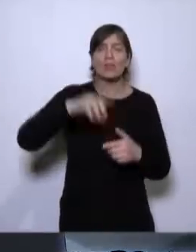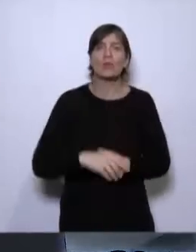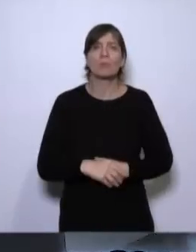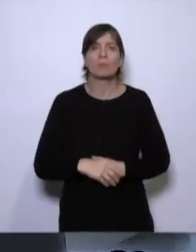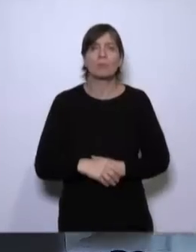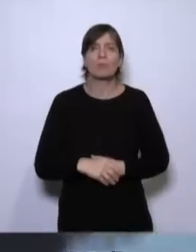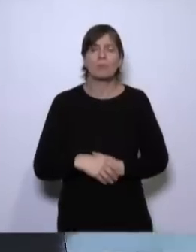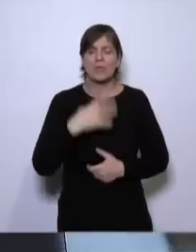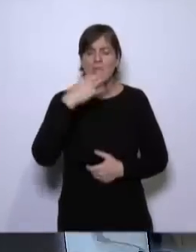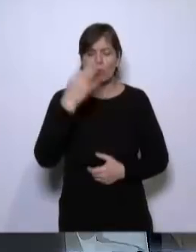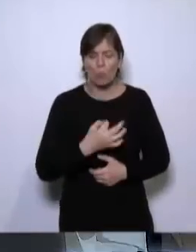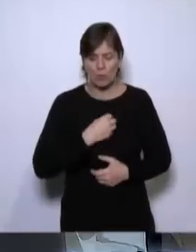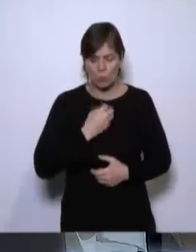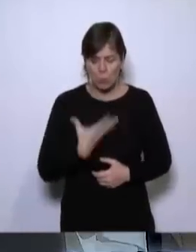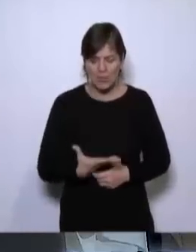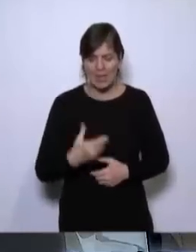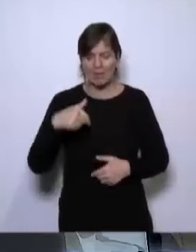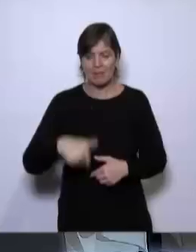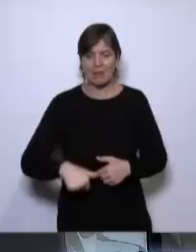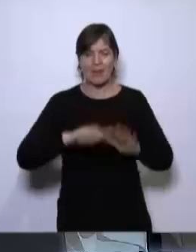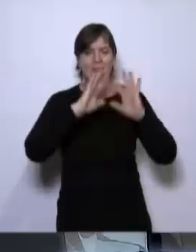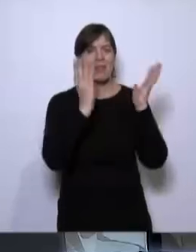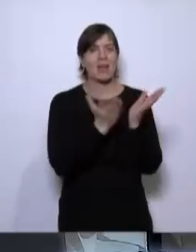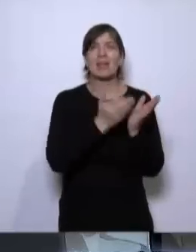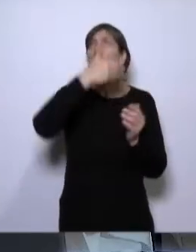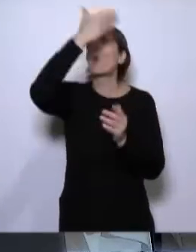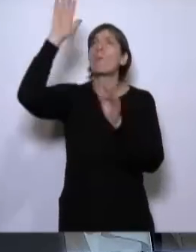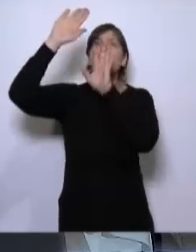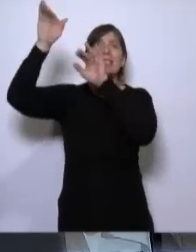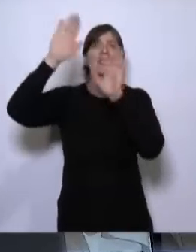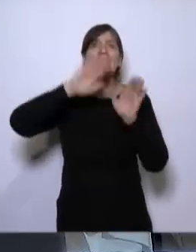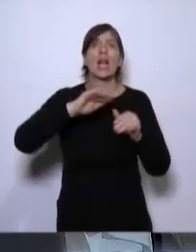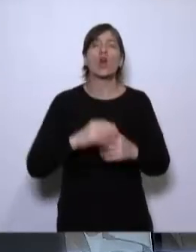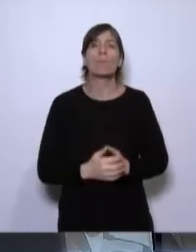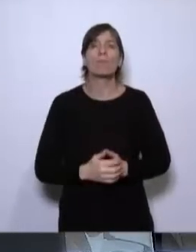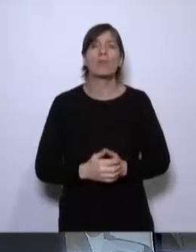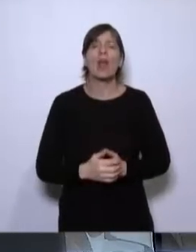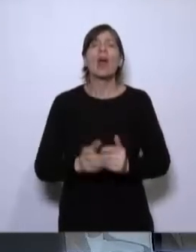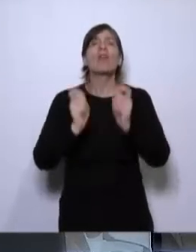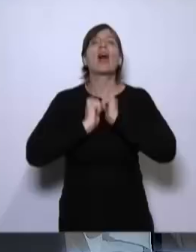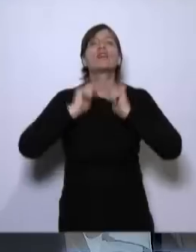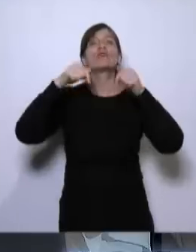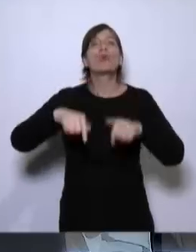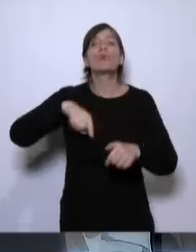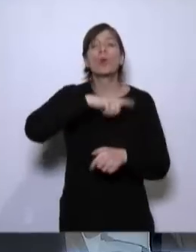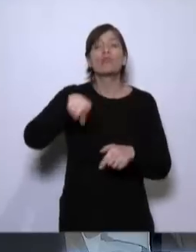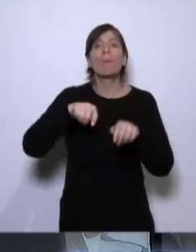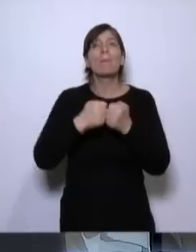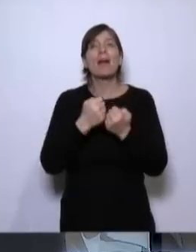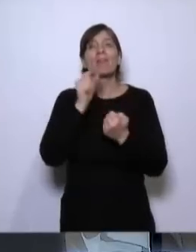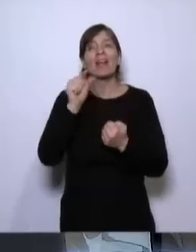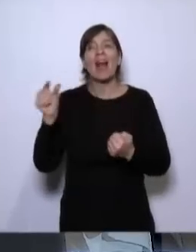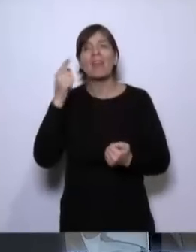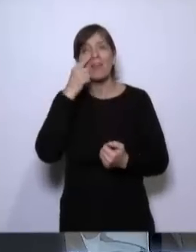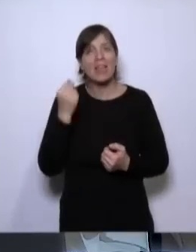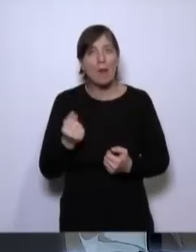tu reino. Hágase tu voluntad en la tierra como en el cielo. Danos hoy nuestro pan